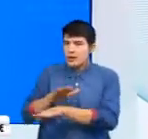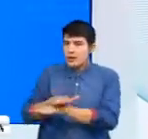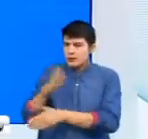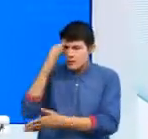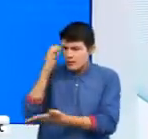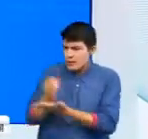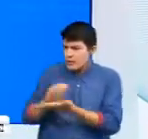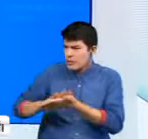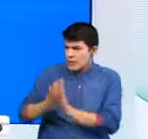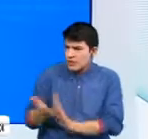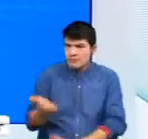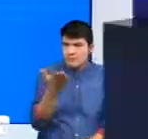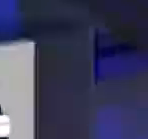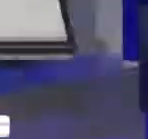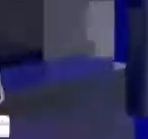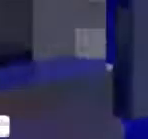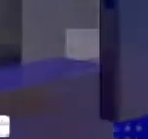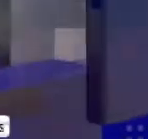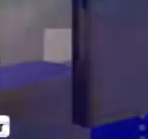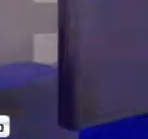precisamente los habitantes